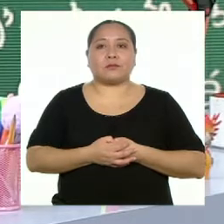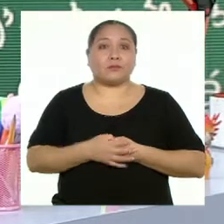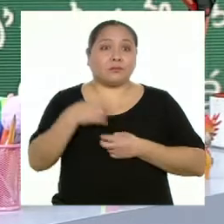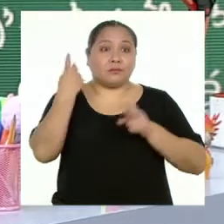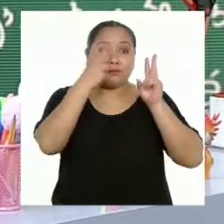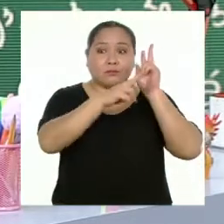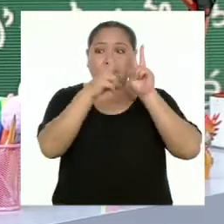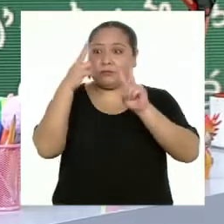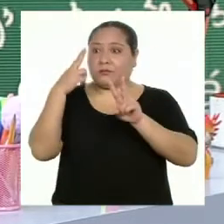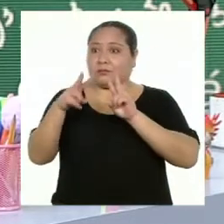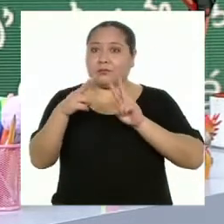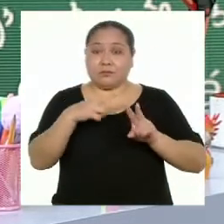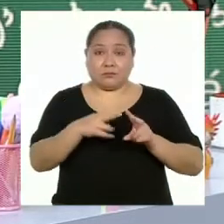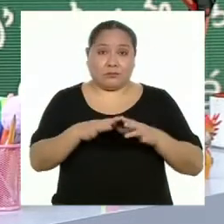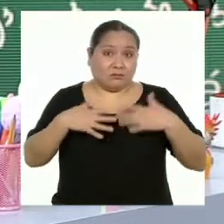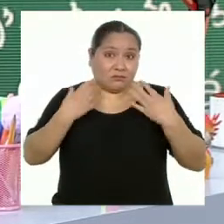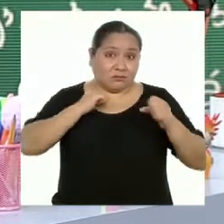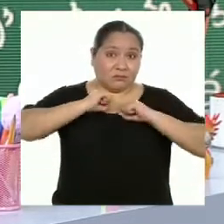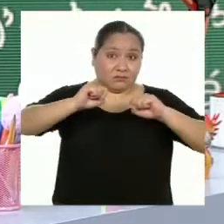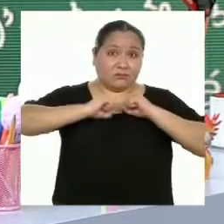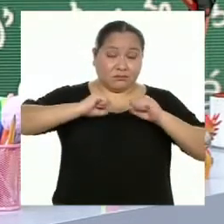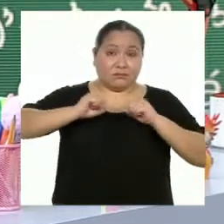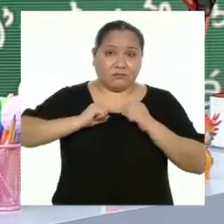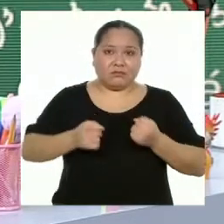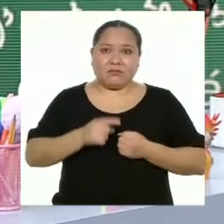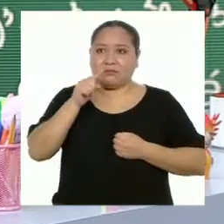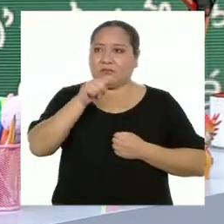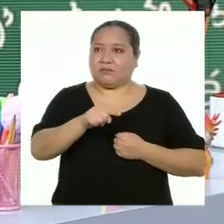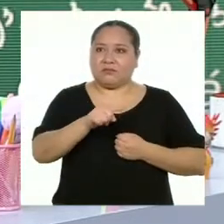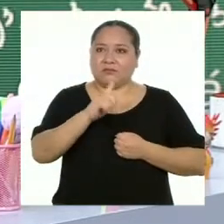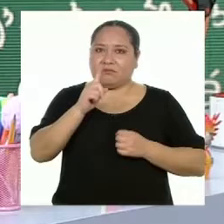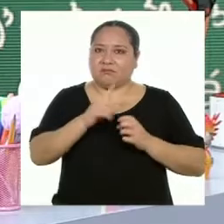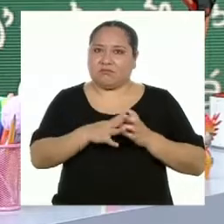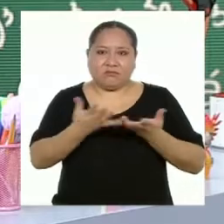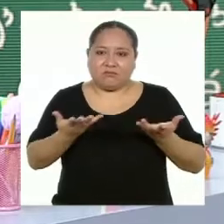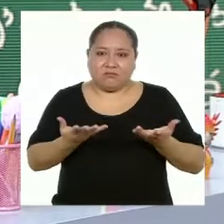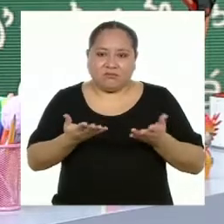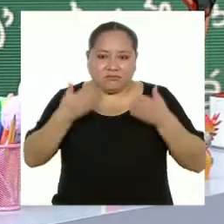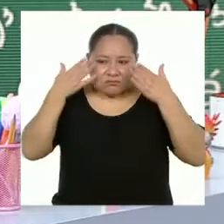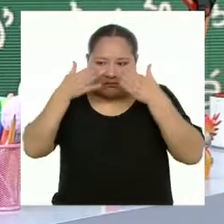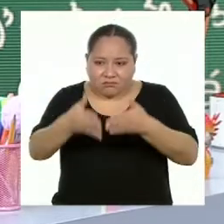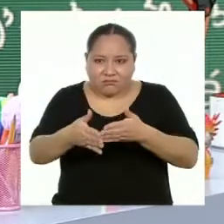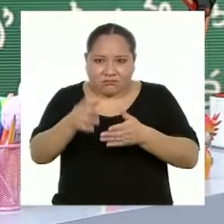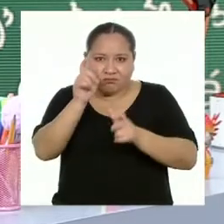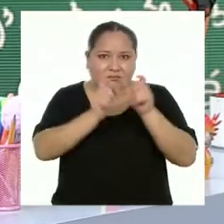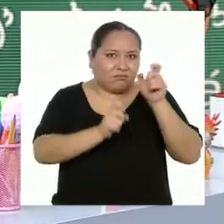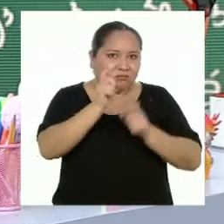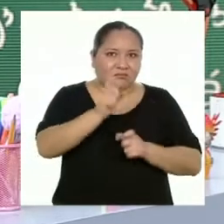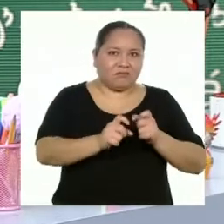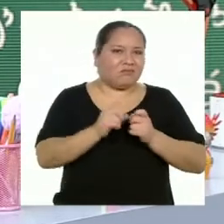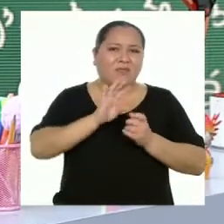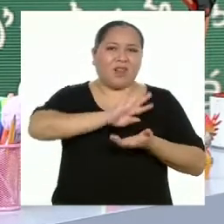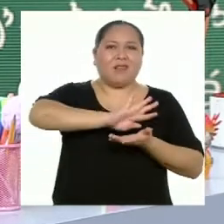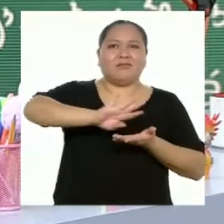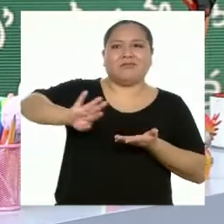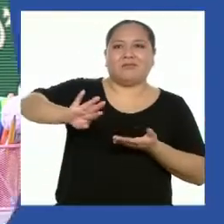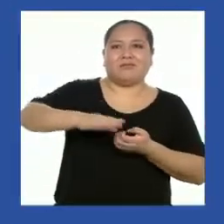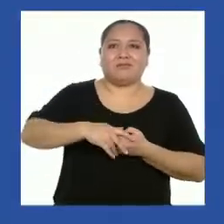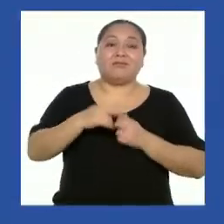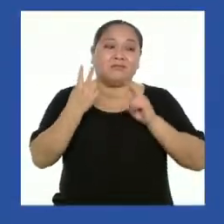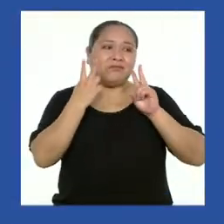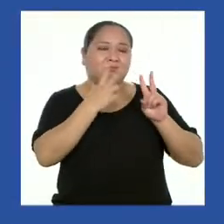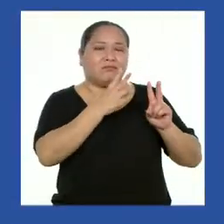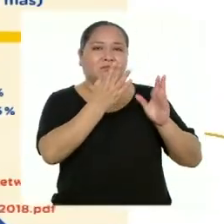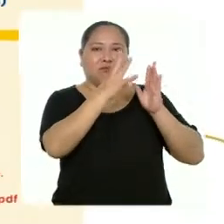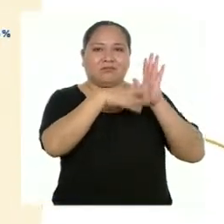¿Notaron que poder hacer deporte es una de las actividades menos priorizadas por las personas encuestadas? Volvamos a la gráfica.